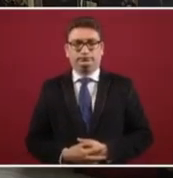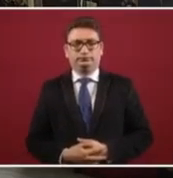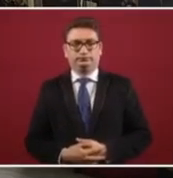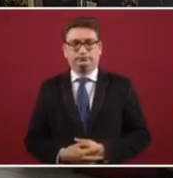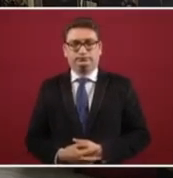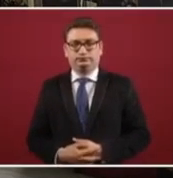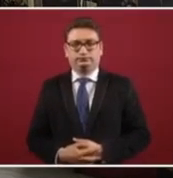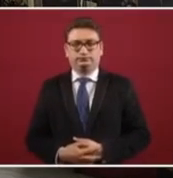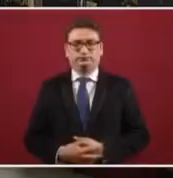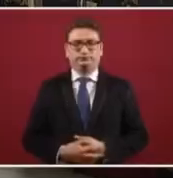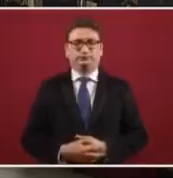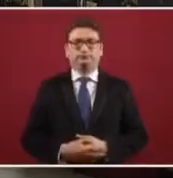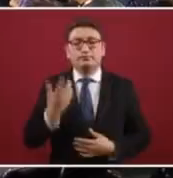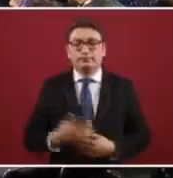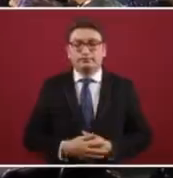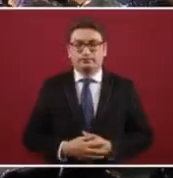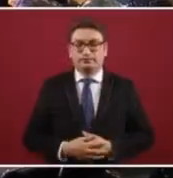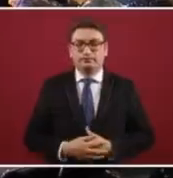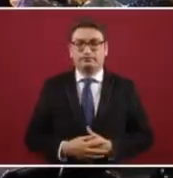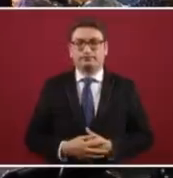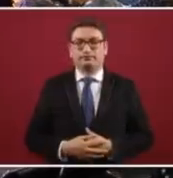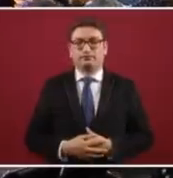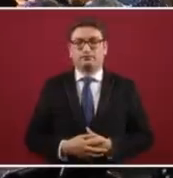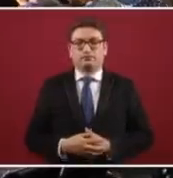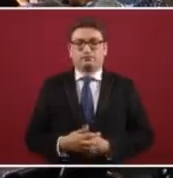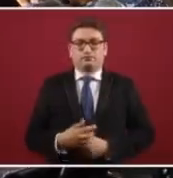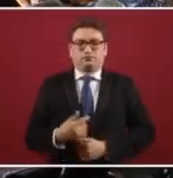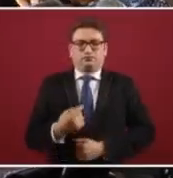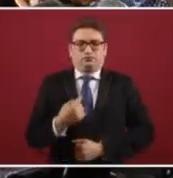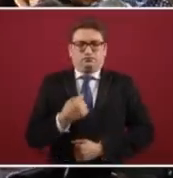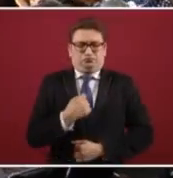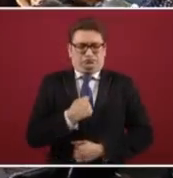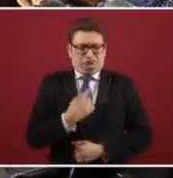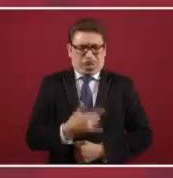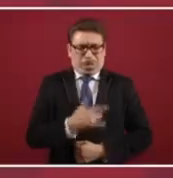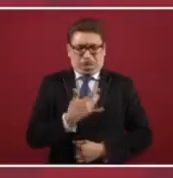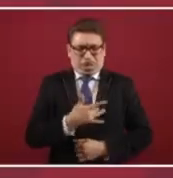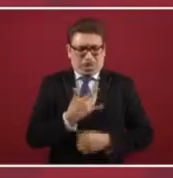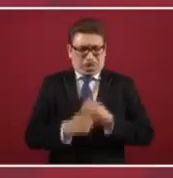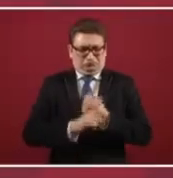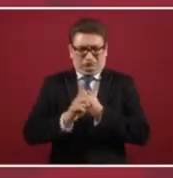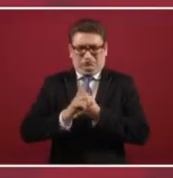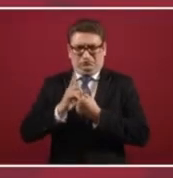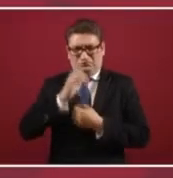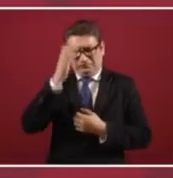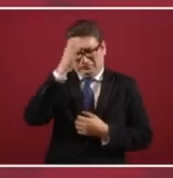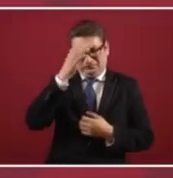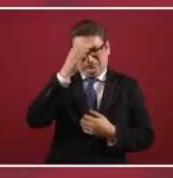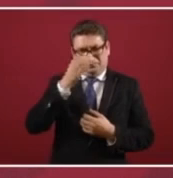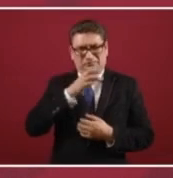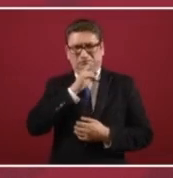No tengo ningún problema de conciencia.